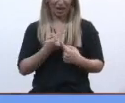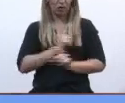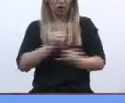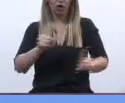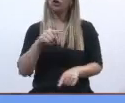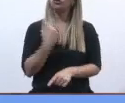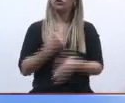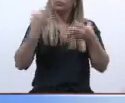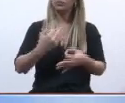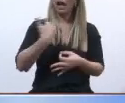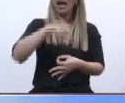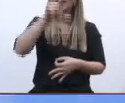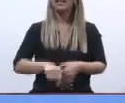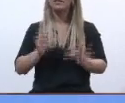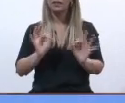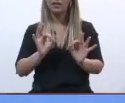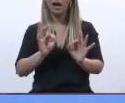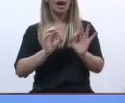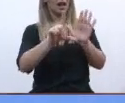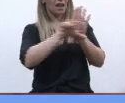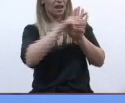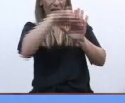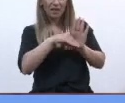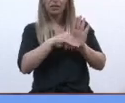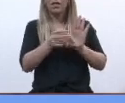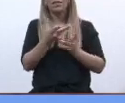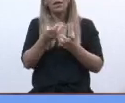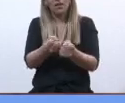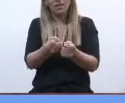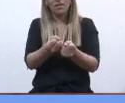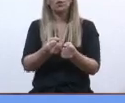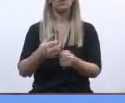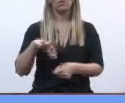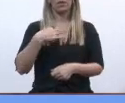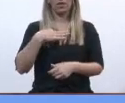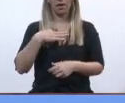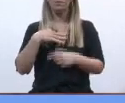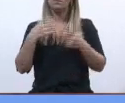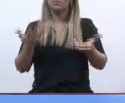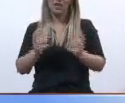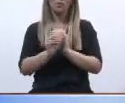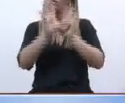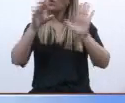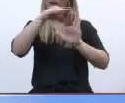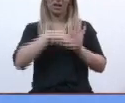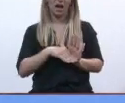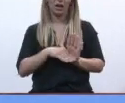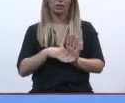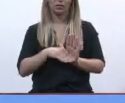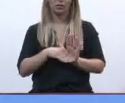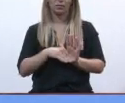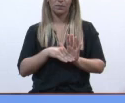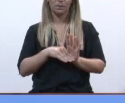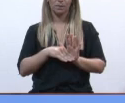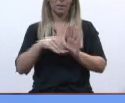nuestra legislación garantiza la vida. Ahora, si es tan claro esto que es inconvencional, que